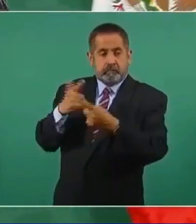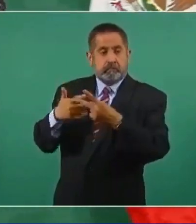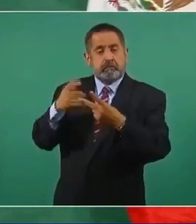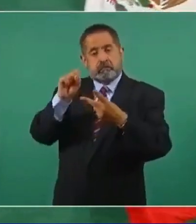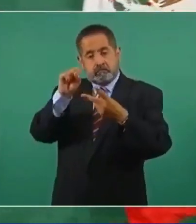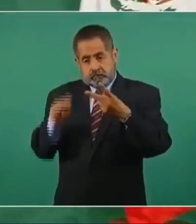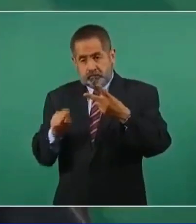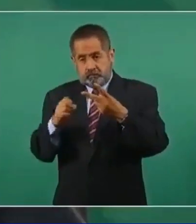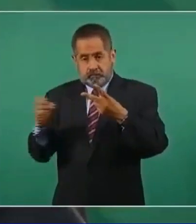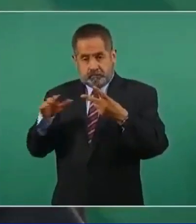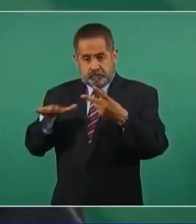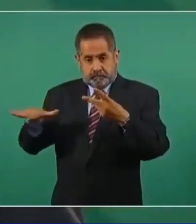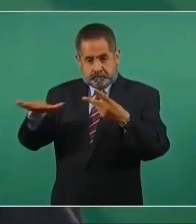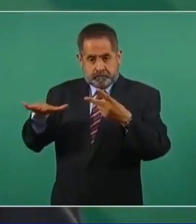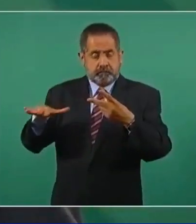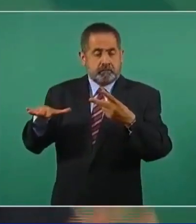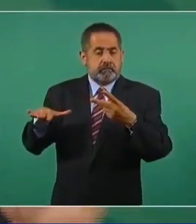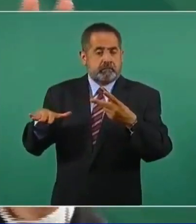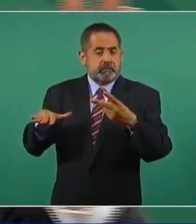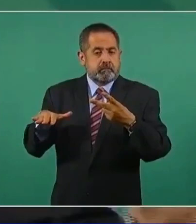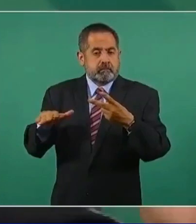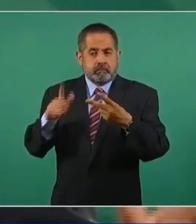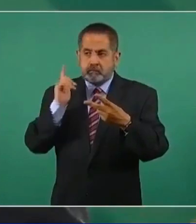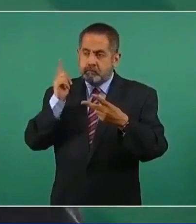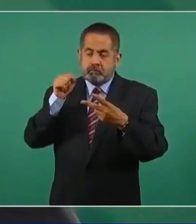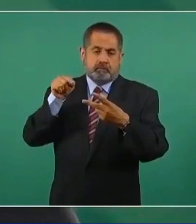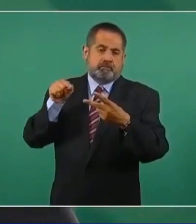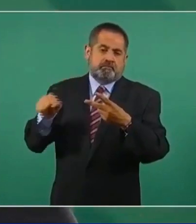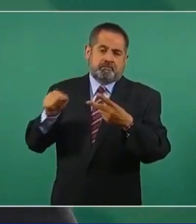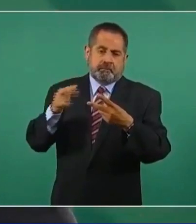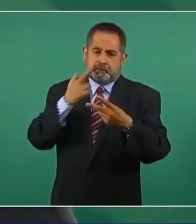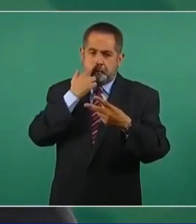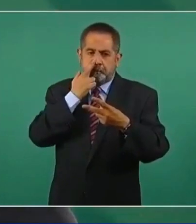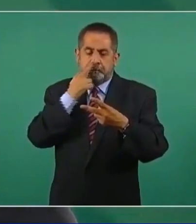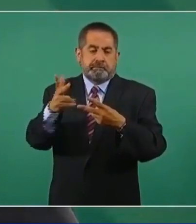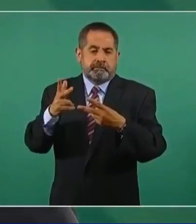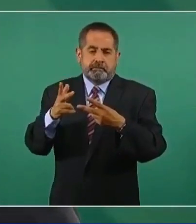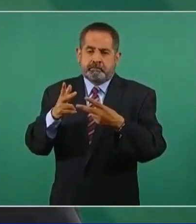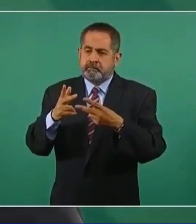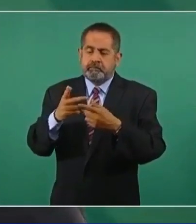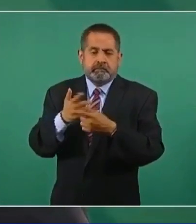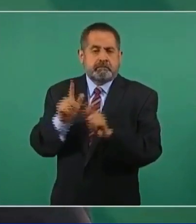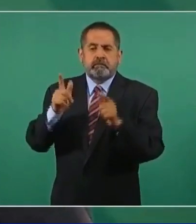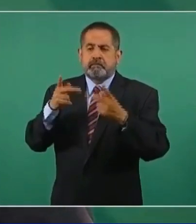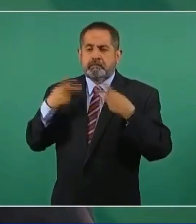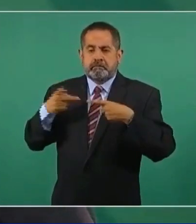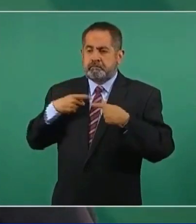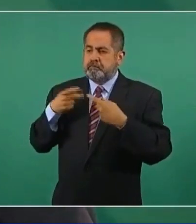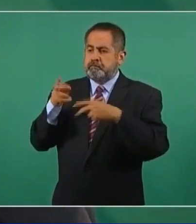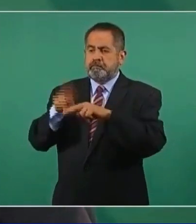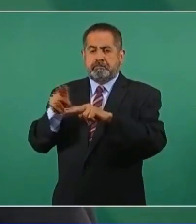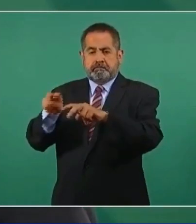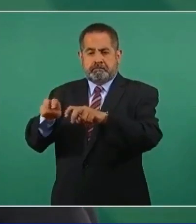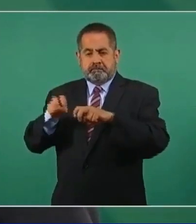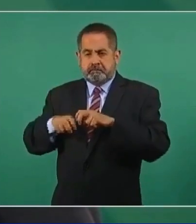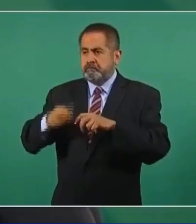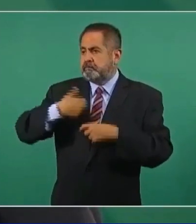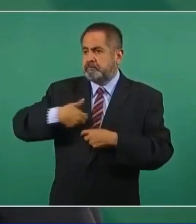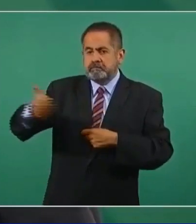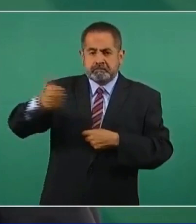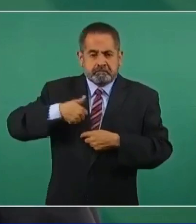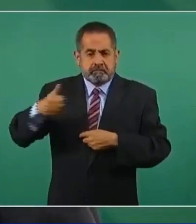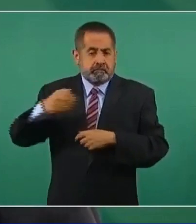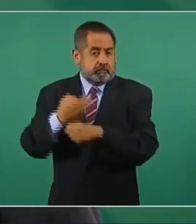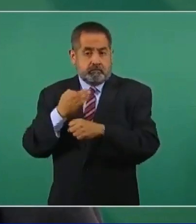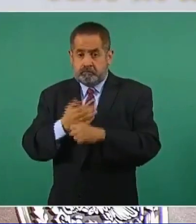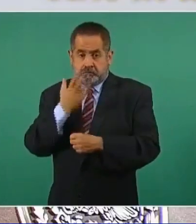sureste pues sean completamente públicos, porque todavía no lo son.